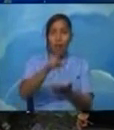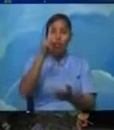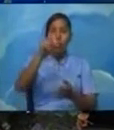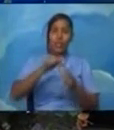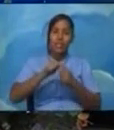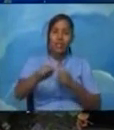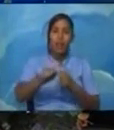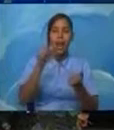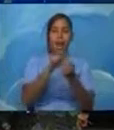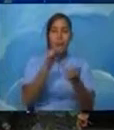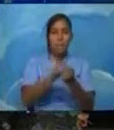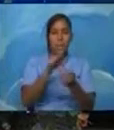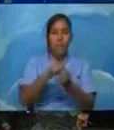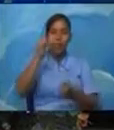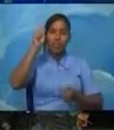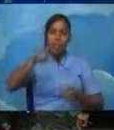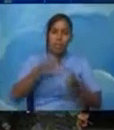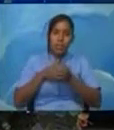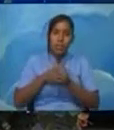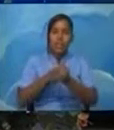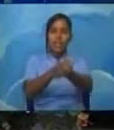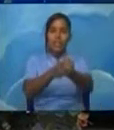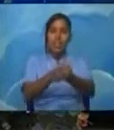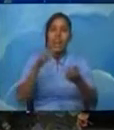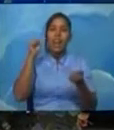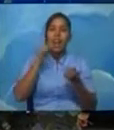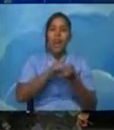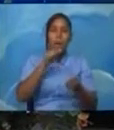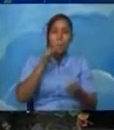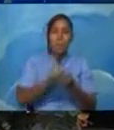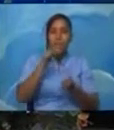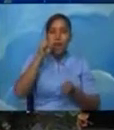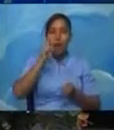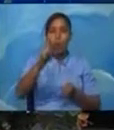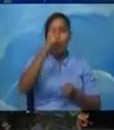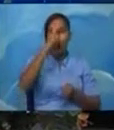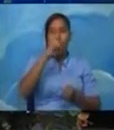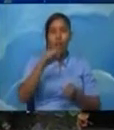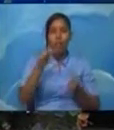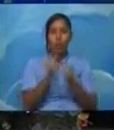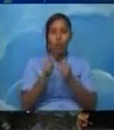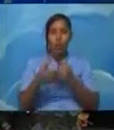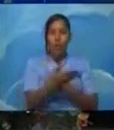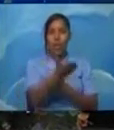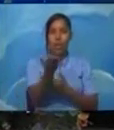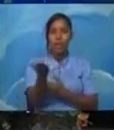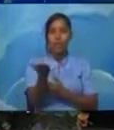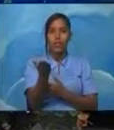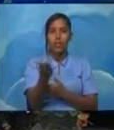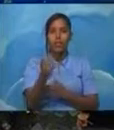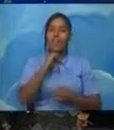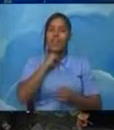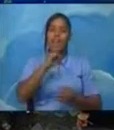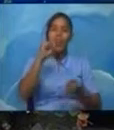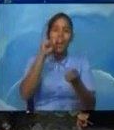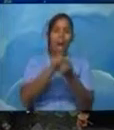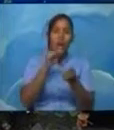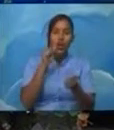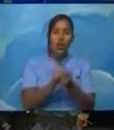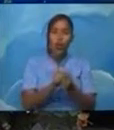una semana. ¿Y si caminaban un año? La piedra un año con ellos, 40 años. Es la roca, es la